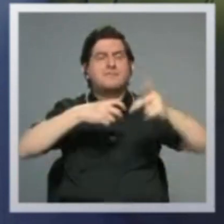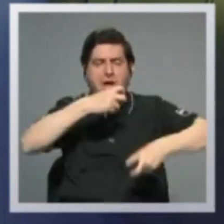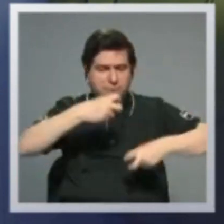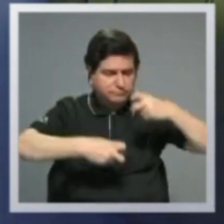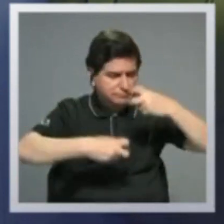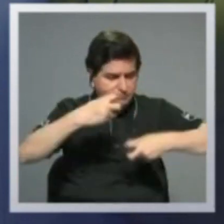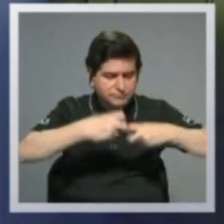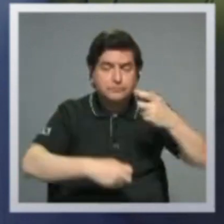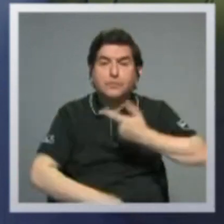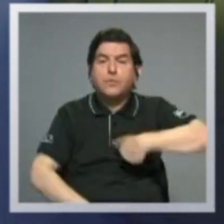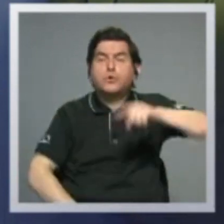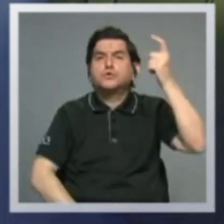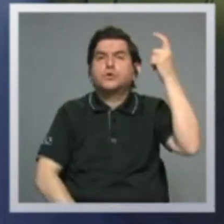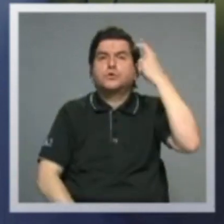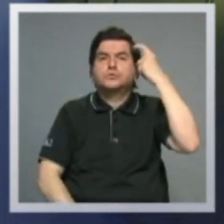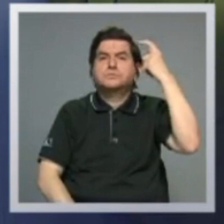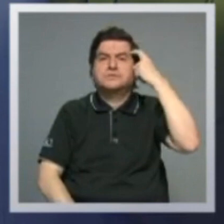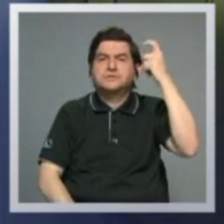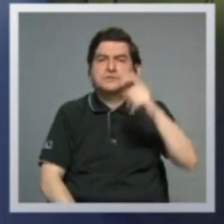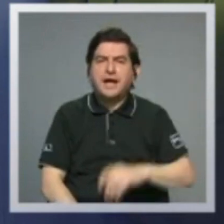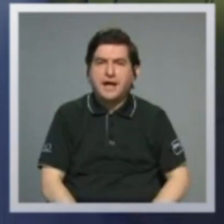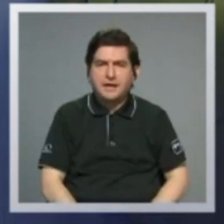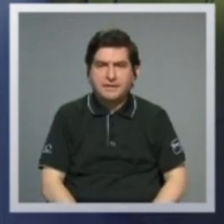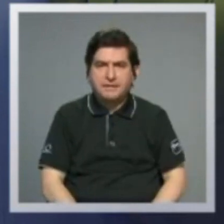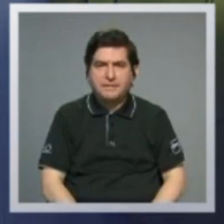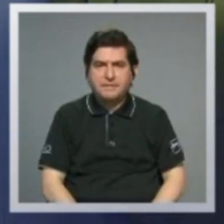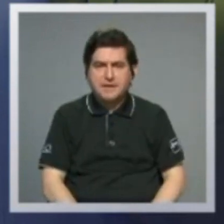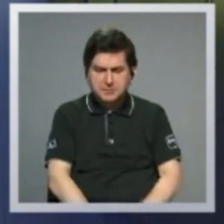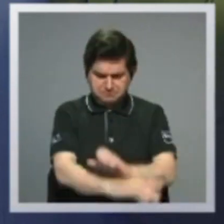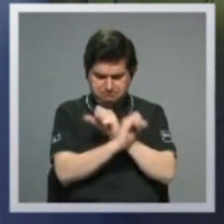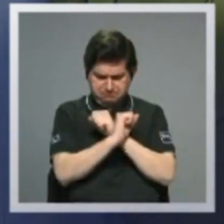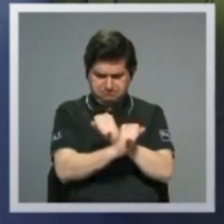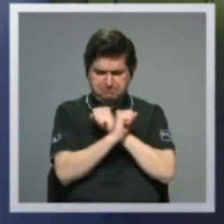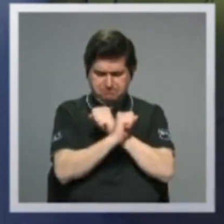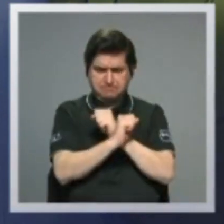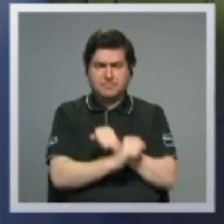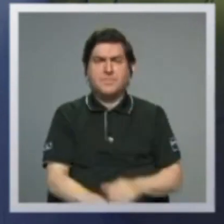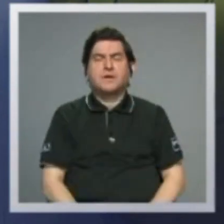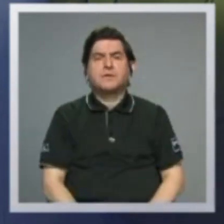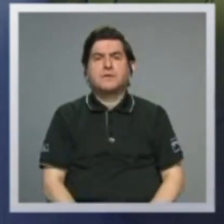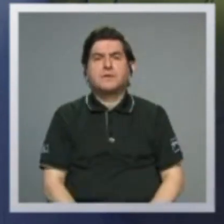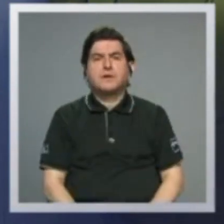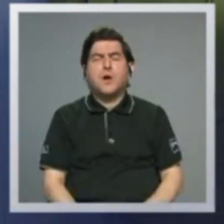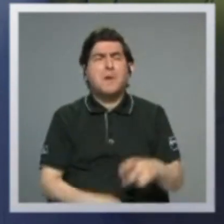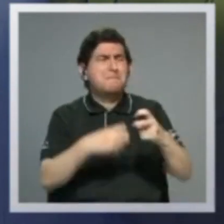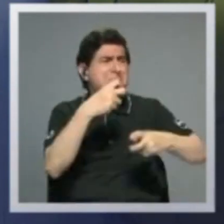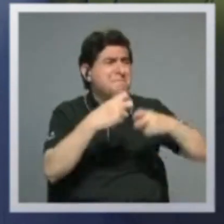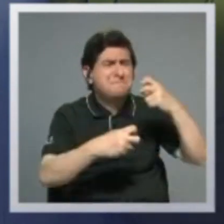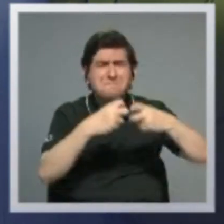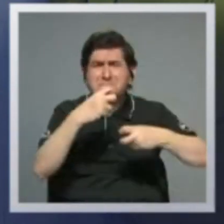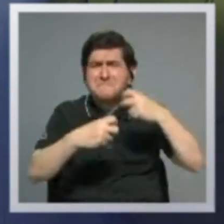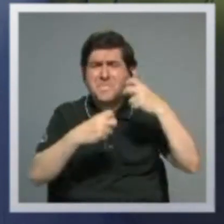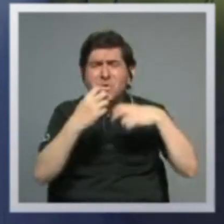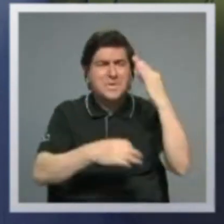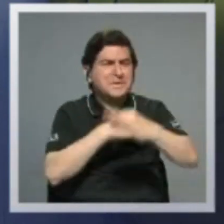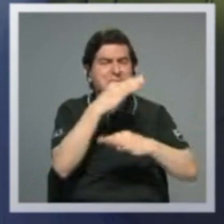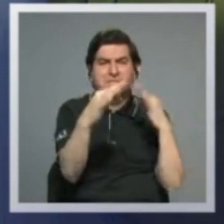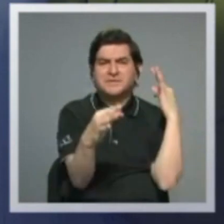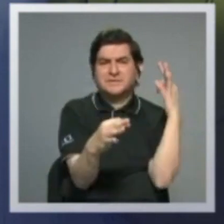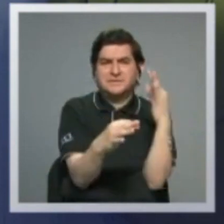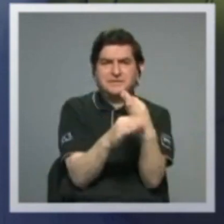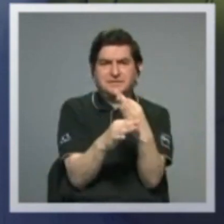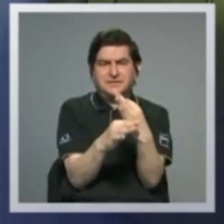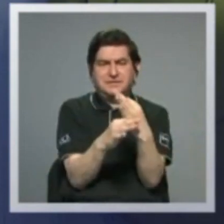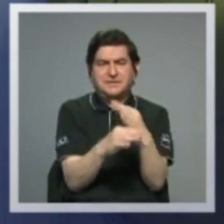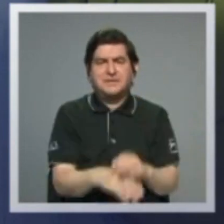problemas. Nosotros pensamos, creemos y estamos seguros que una cantidad de problemas de carácter